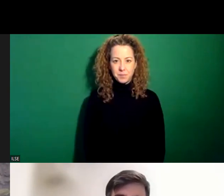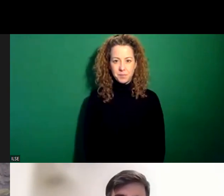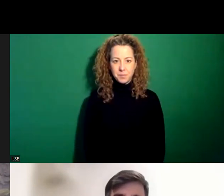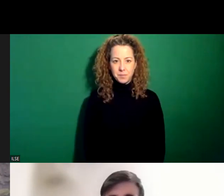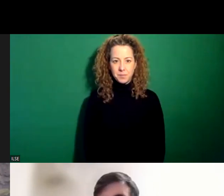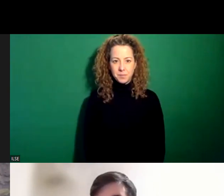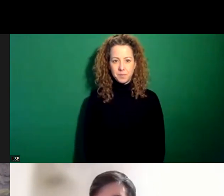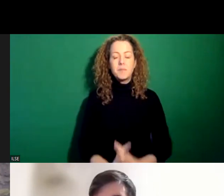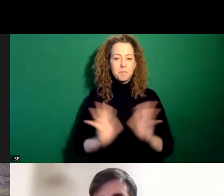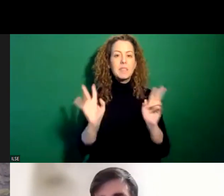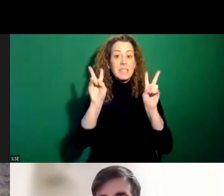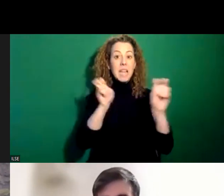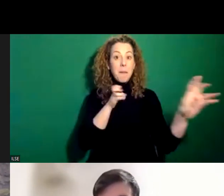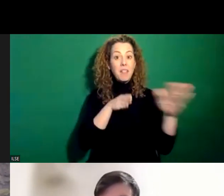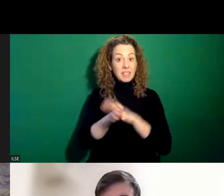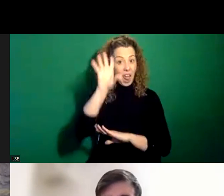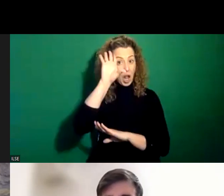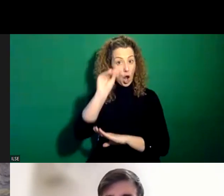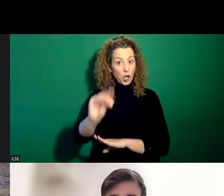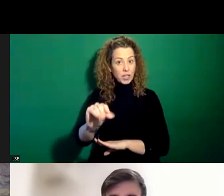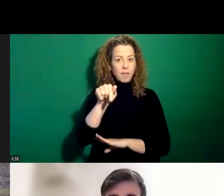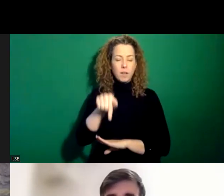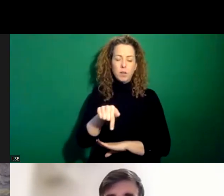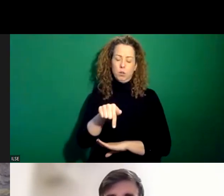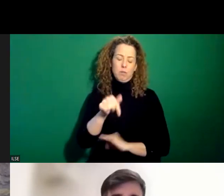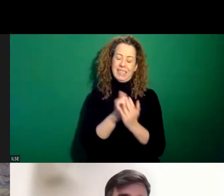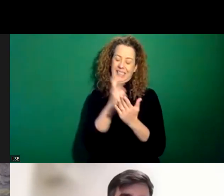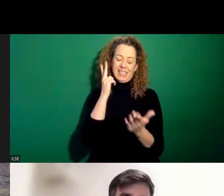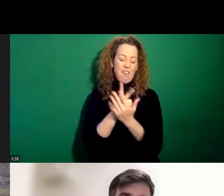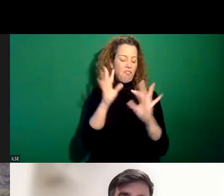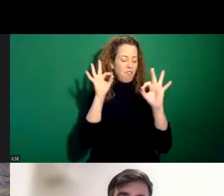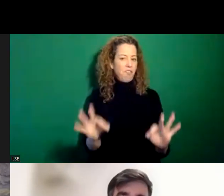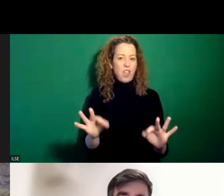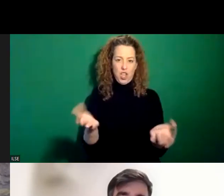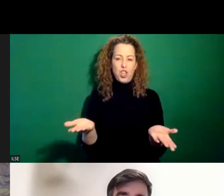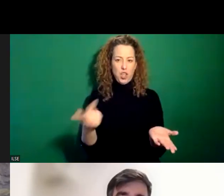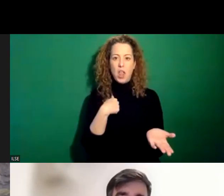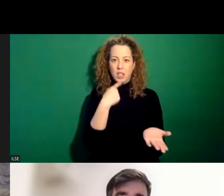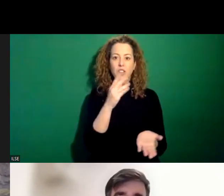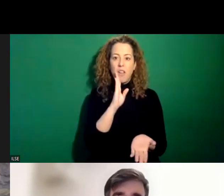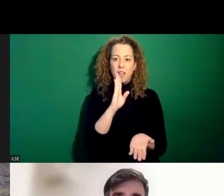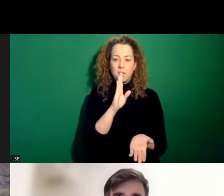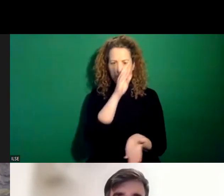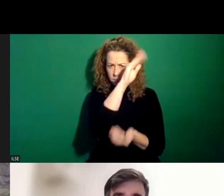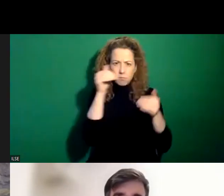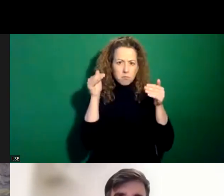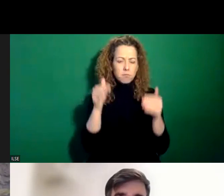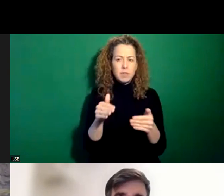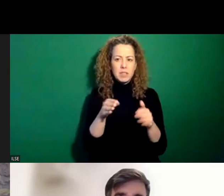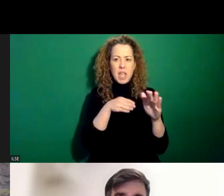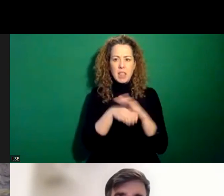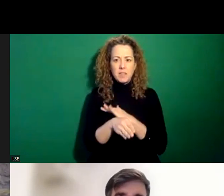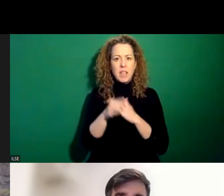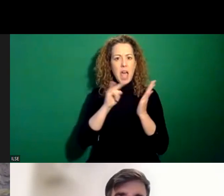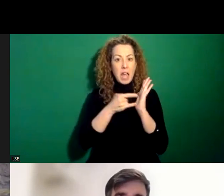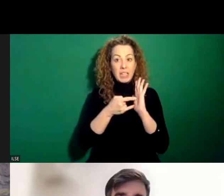Bueno, el tema de accesibilidad cognitiva es un desafío. Muchas veces, como has comentado, nos centramos en la accesibilidad